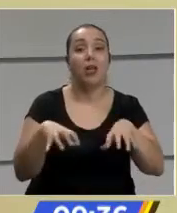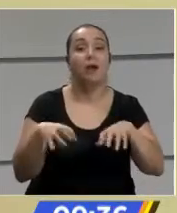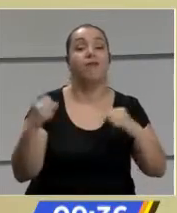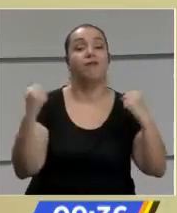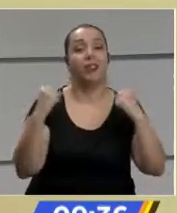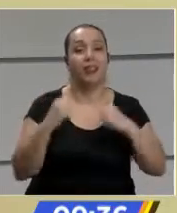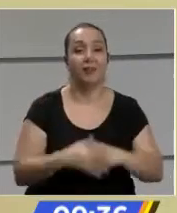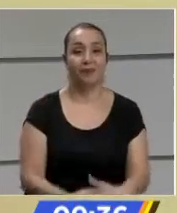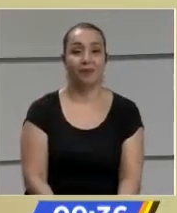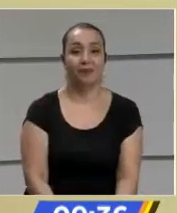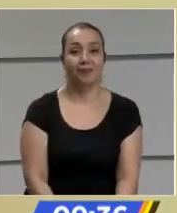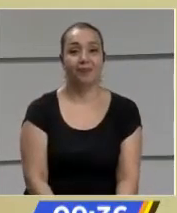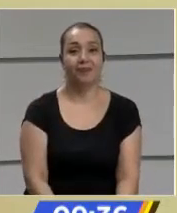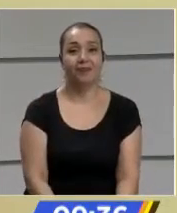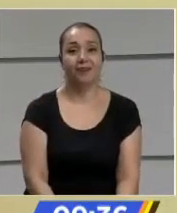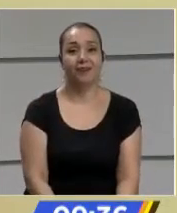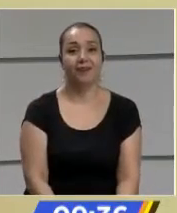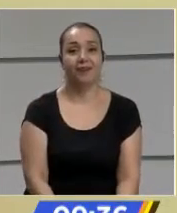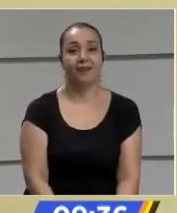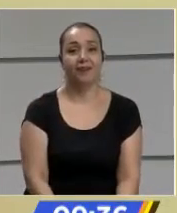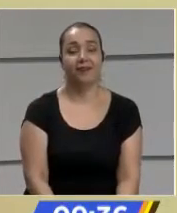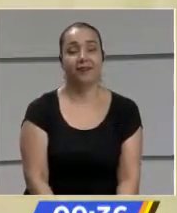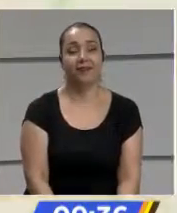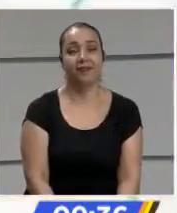regresamos nuevamente. Perfecto.